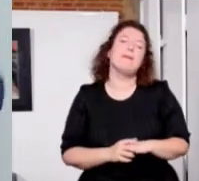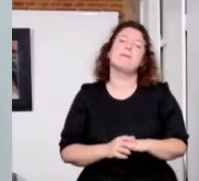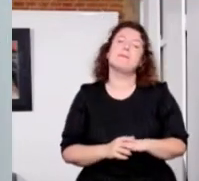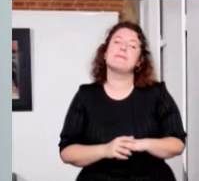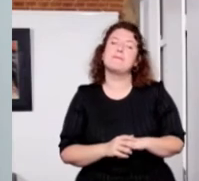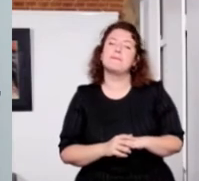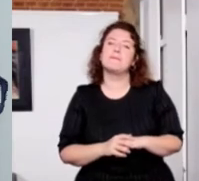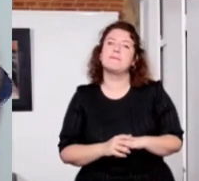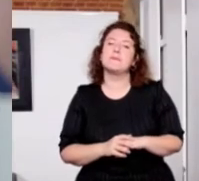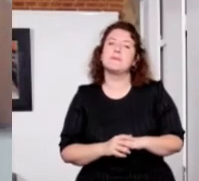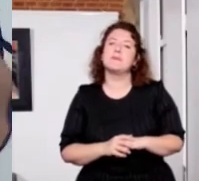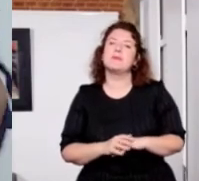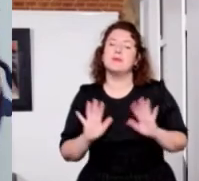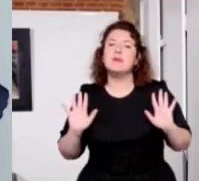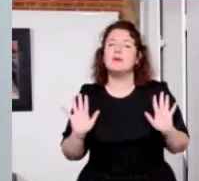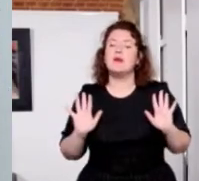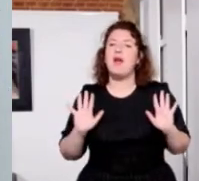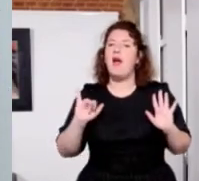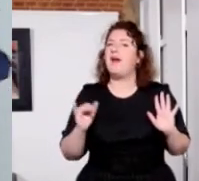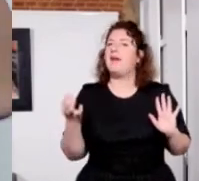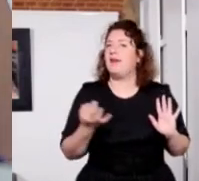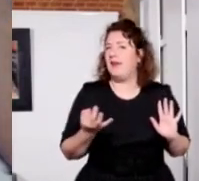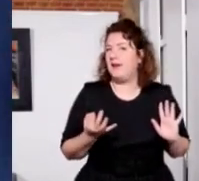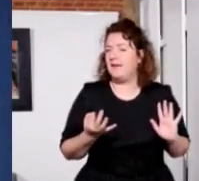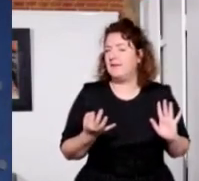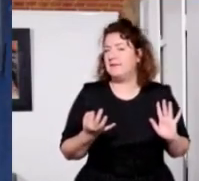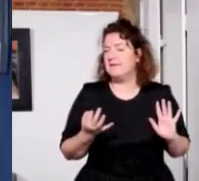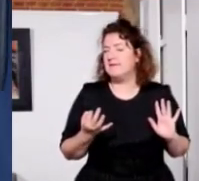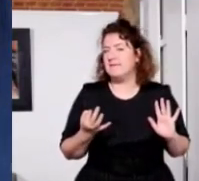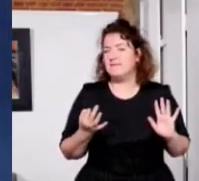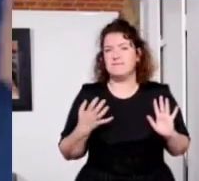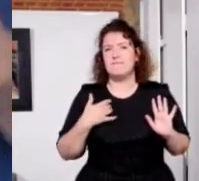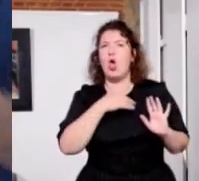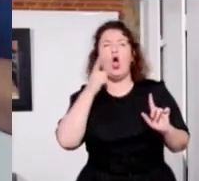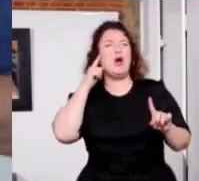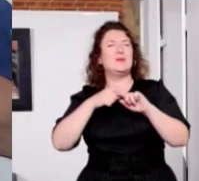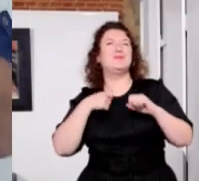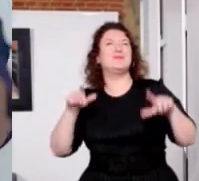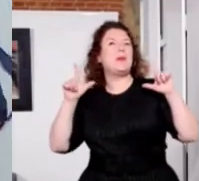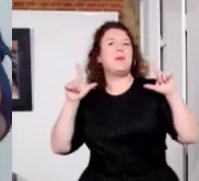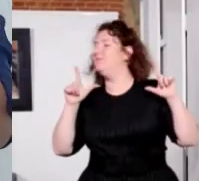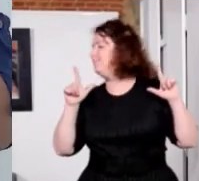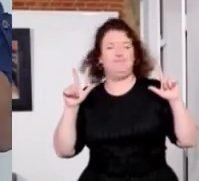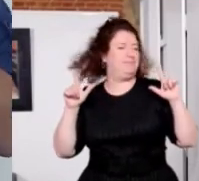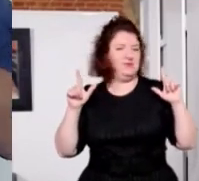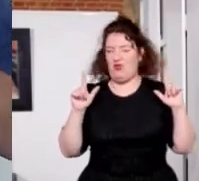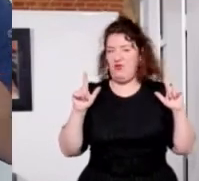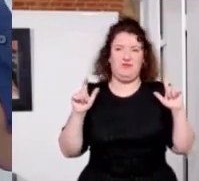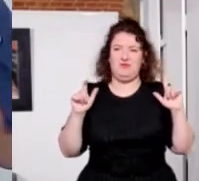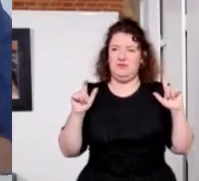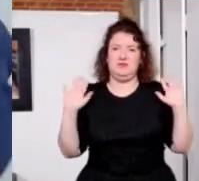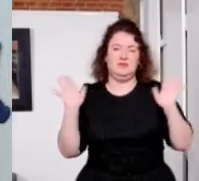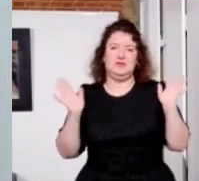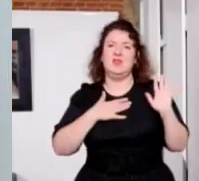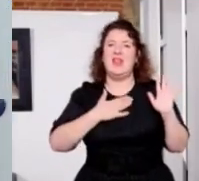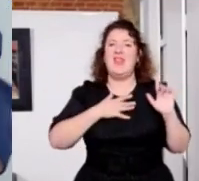dos organizaciones, sí que tiene una voluntad no personalista. Es decir, la Volunteca no es de la Pere